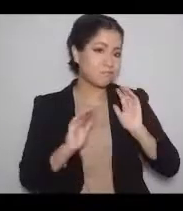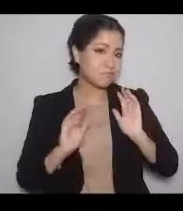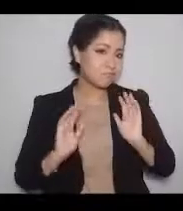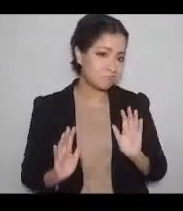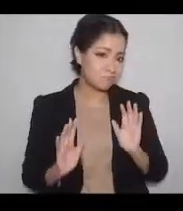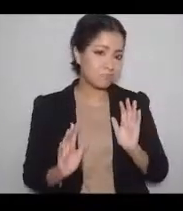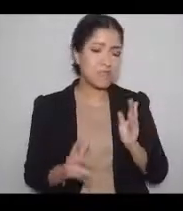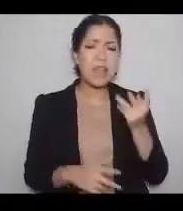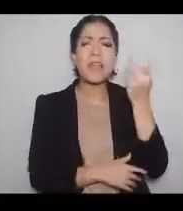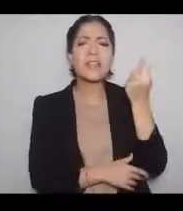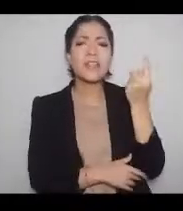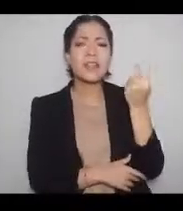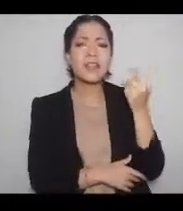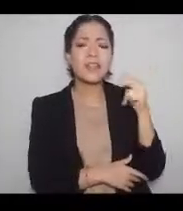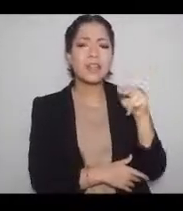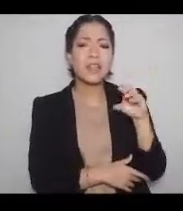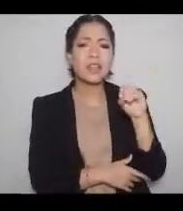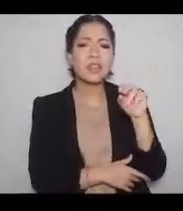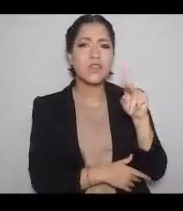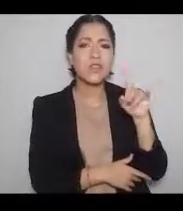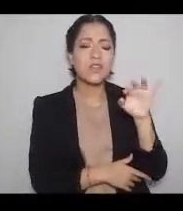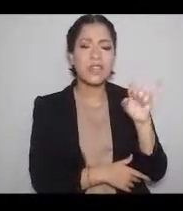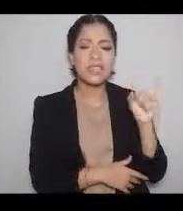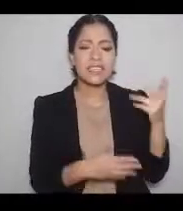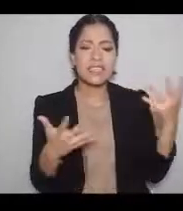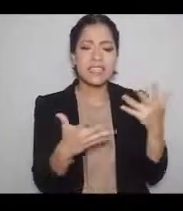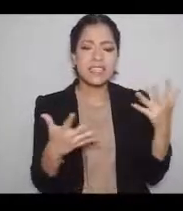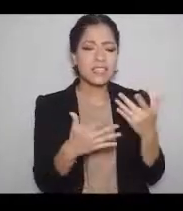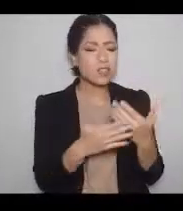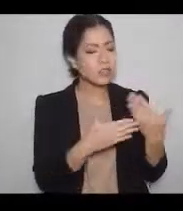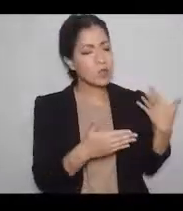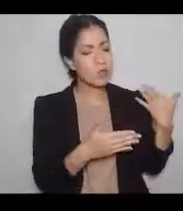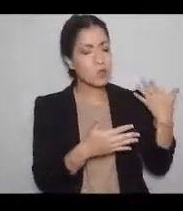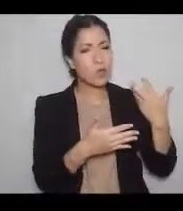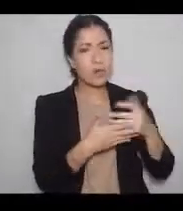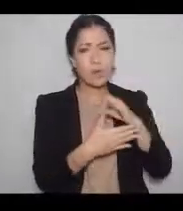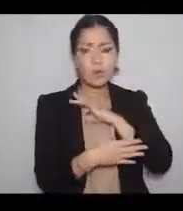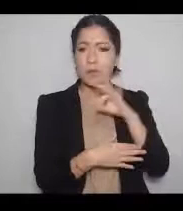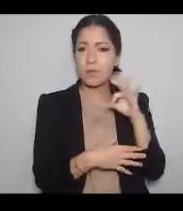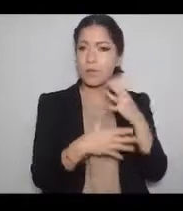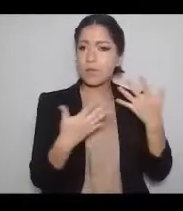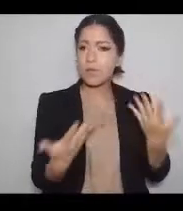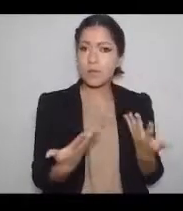Las telenovelas me convirtieron en parte del espíritu de la época.